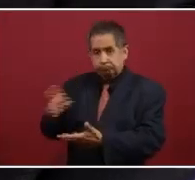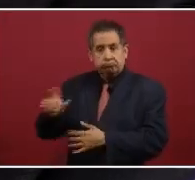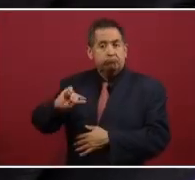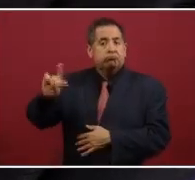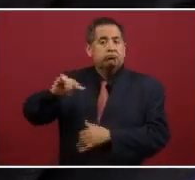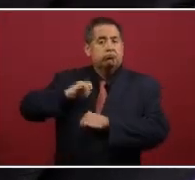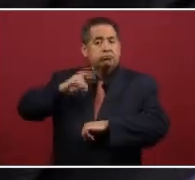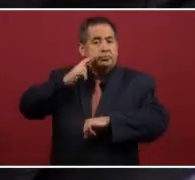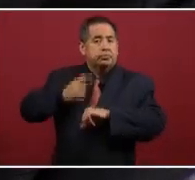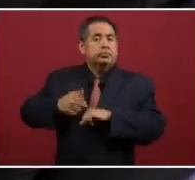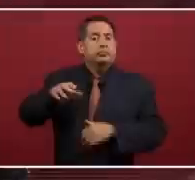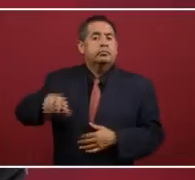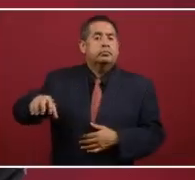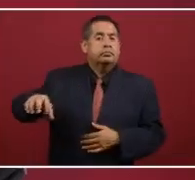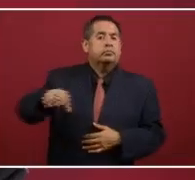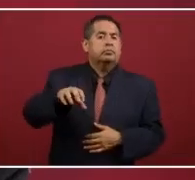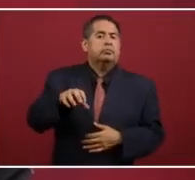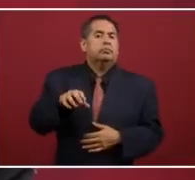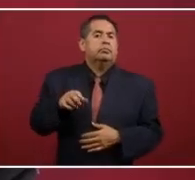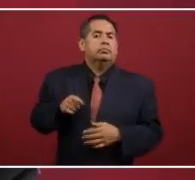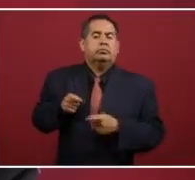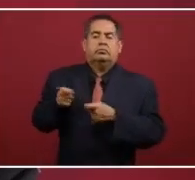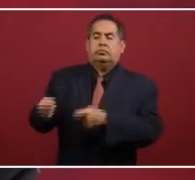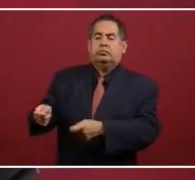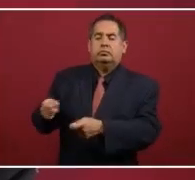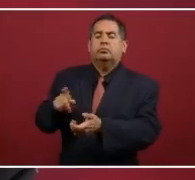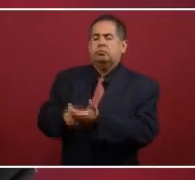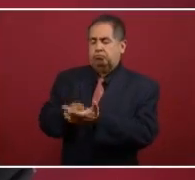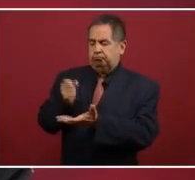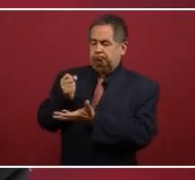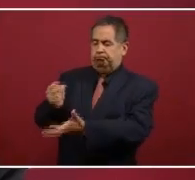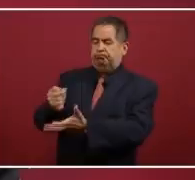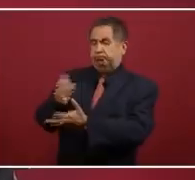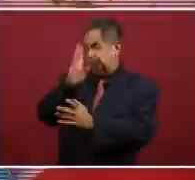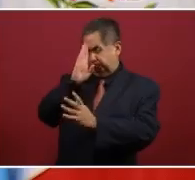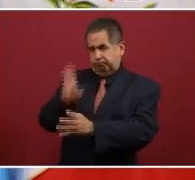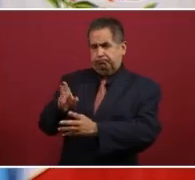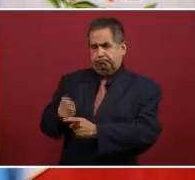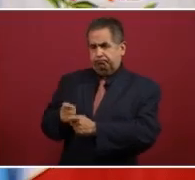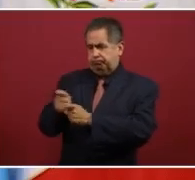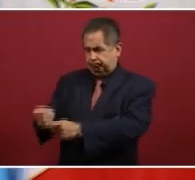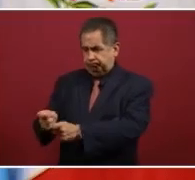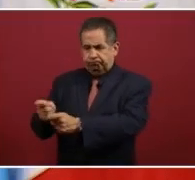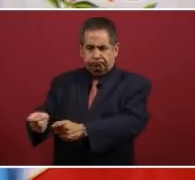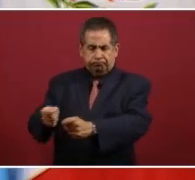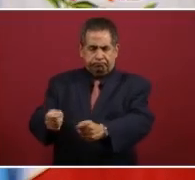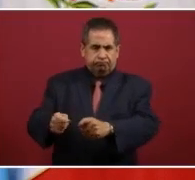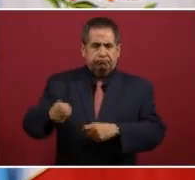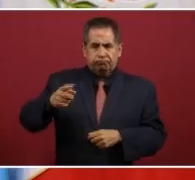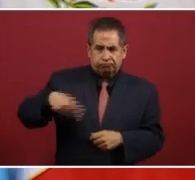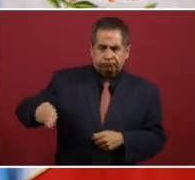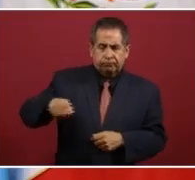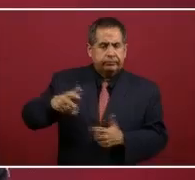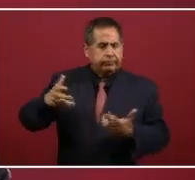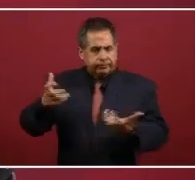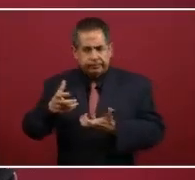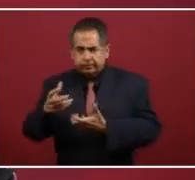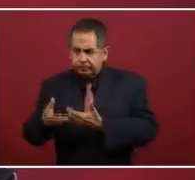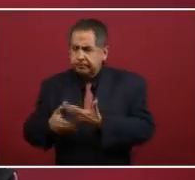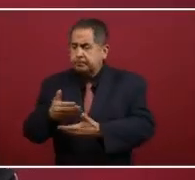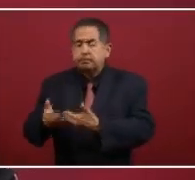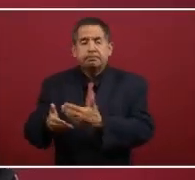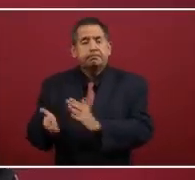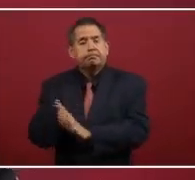autoridades de estos municipios de usos y costumbres su dinero para la